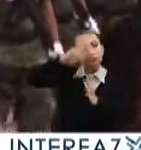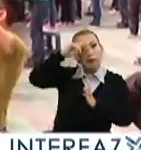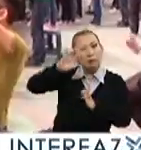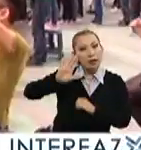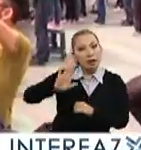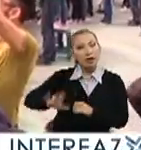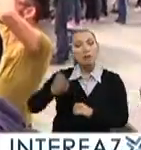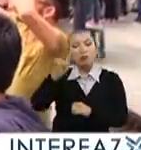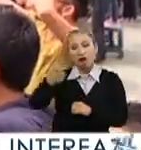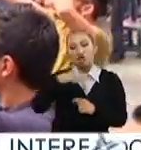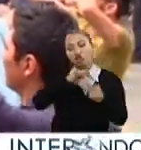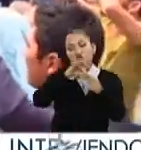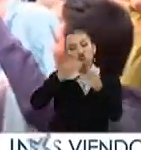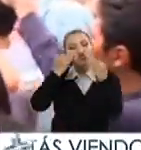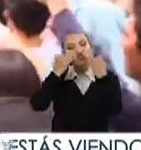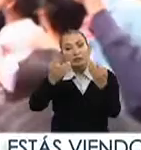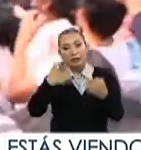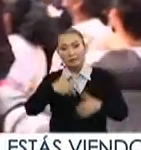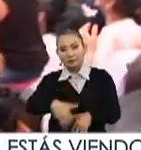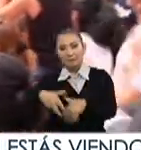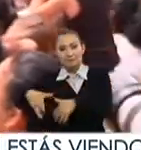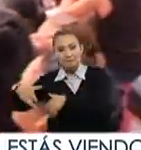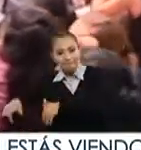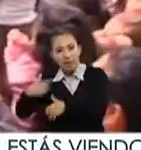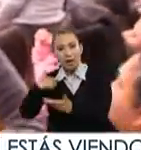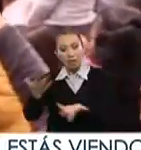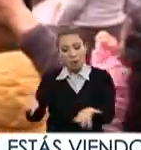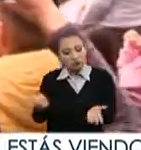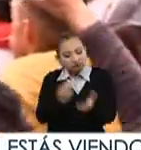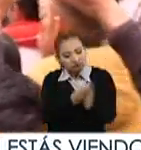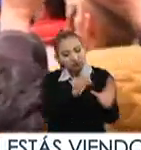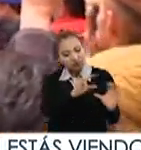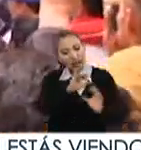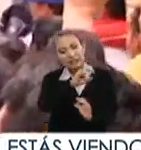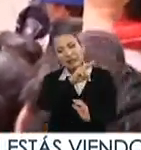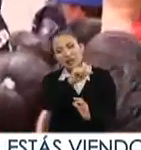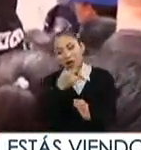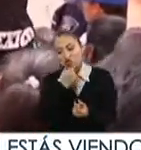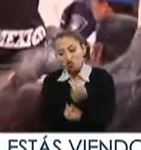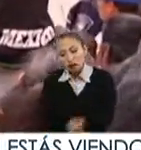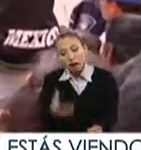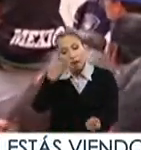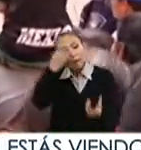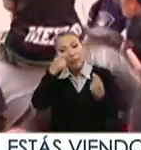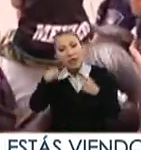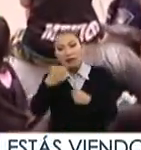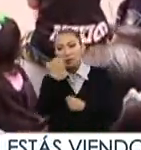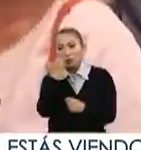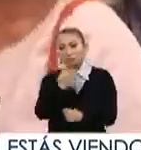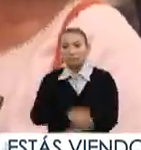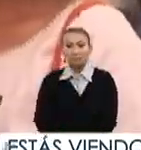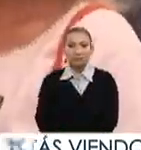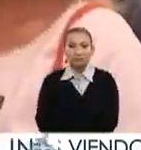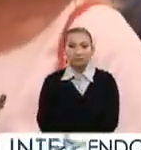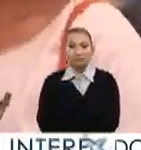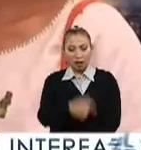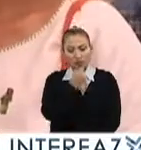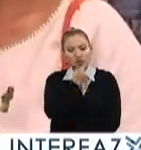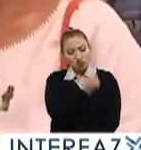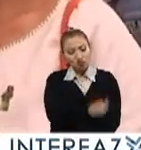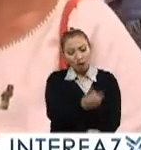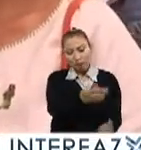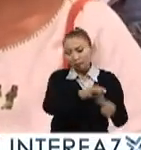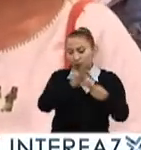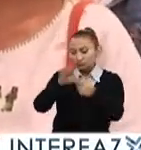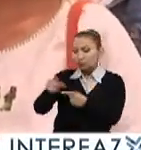mexicano, por lo que llevarlos a presenciar el desfile es reforzar la educación cívica que los menores adquieren en las escuelas. Sí, tengo a mi niño,